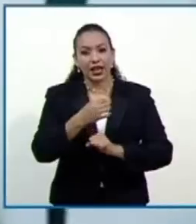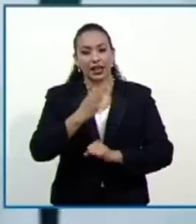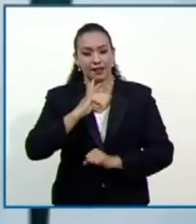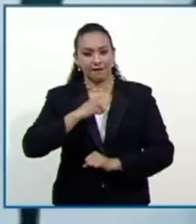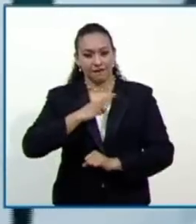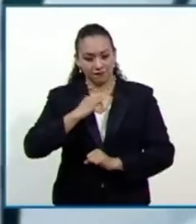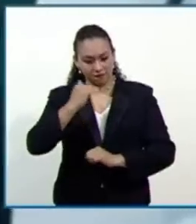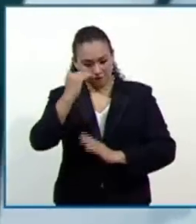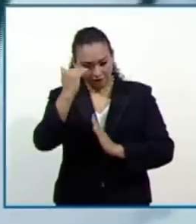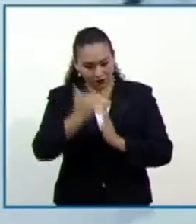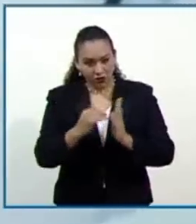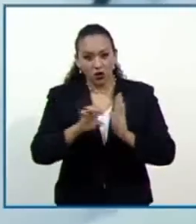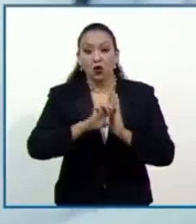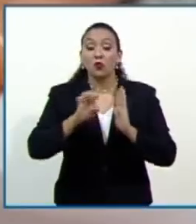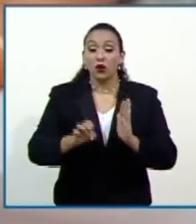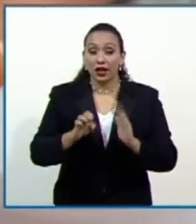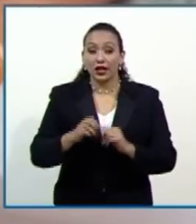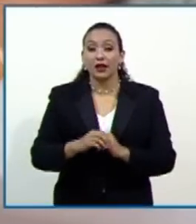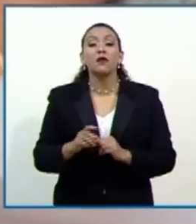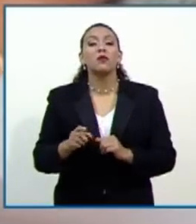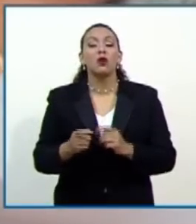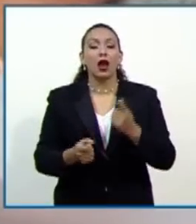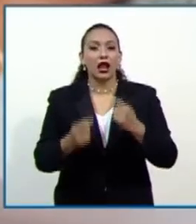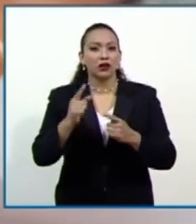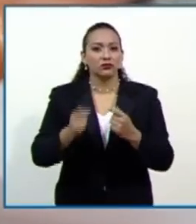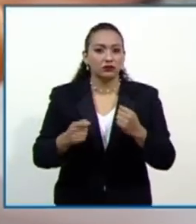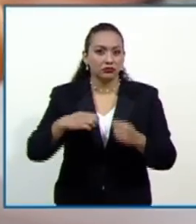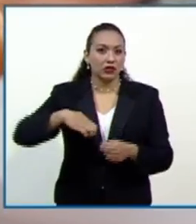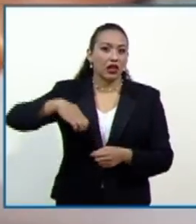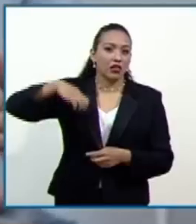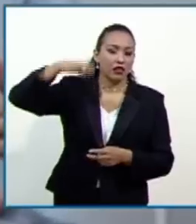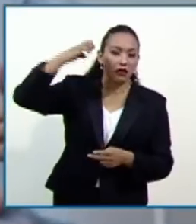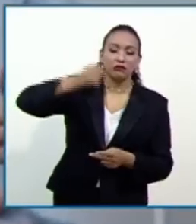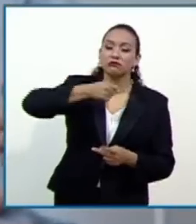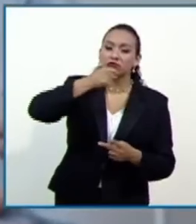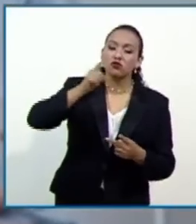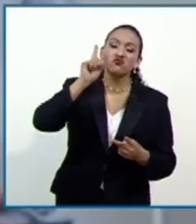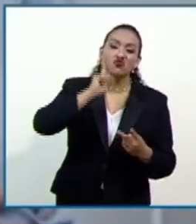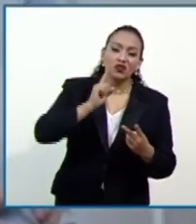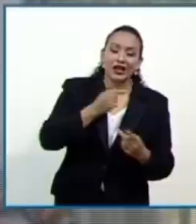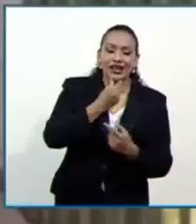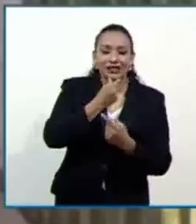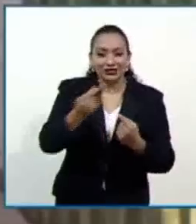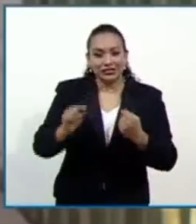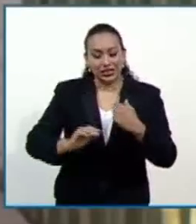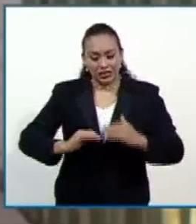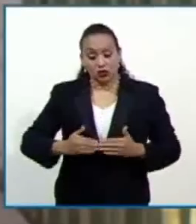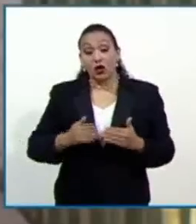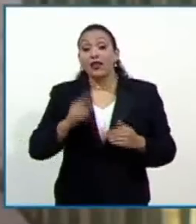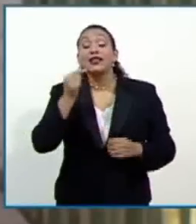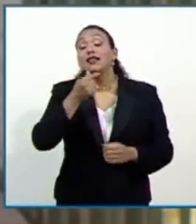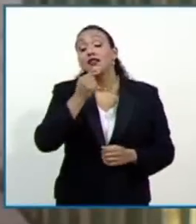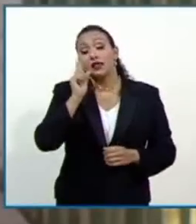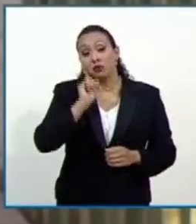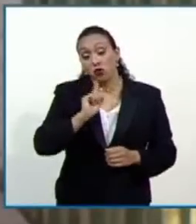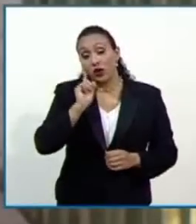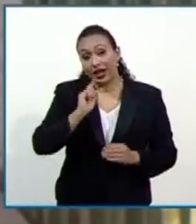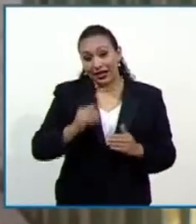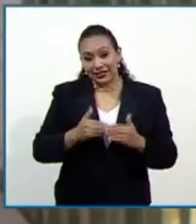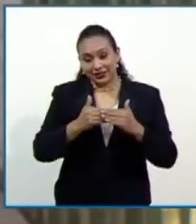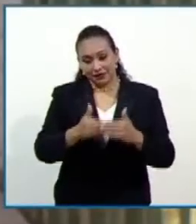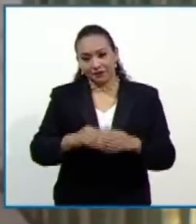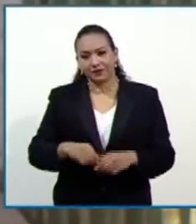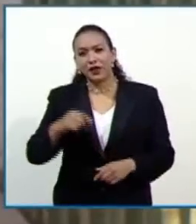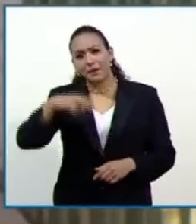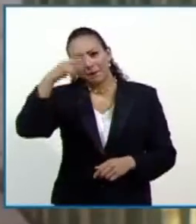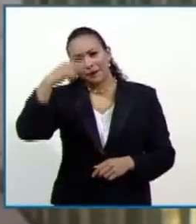virus, especialmente en grupos vulnerables como adultos mayores, infantes y mujeres embarazadas. Para 2025,